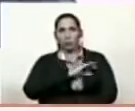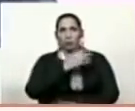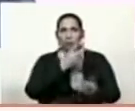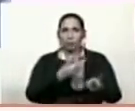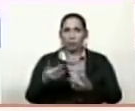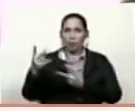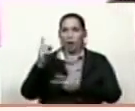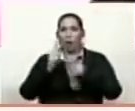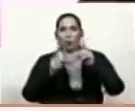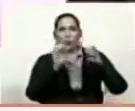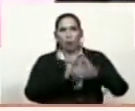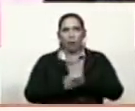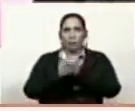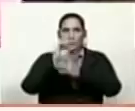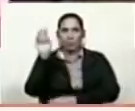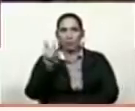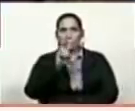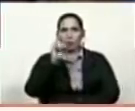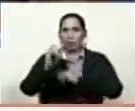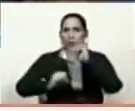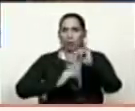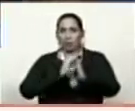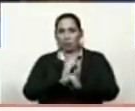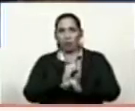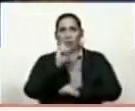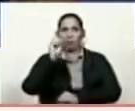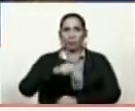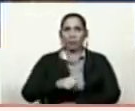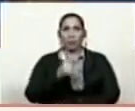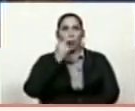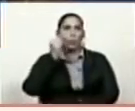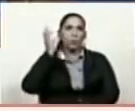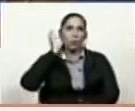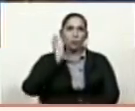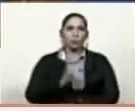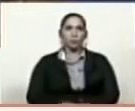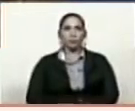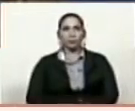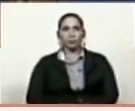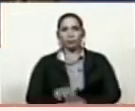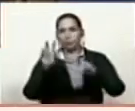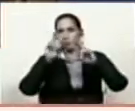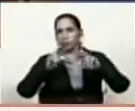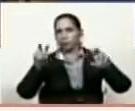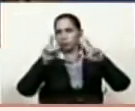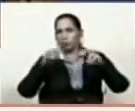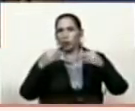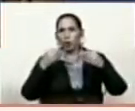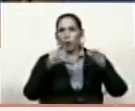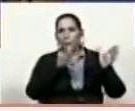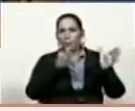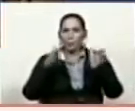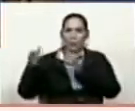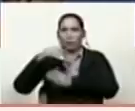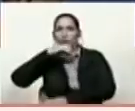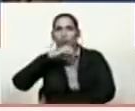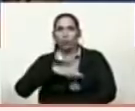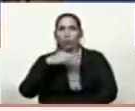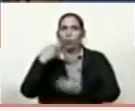algunos compañeros venezolanos, extranjeros, hombres, mujeres, para analizar el periodo histórico que hemos denominado de